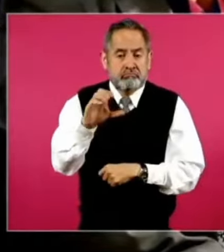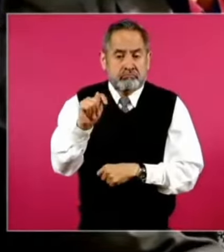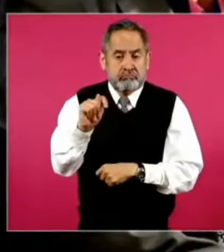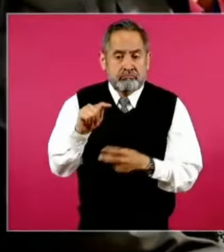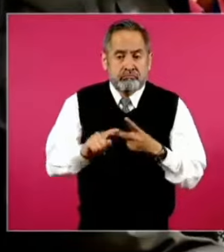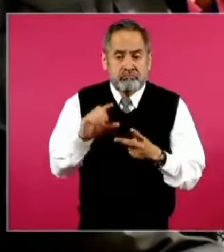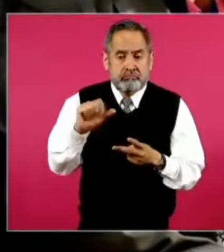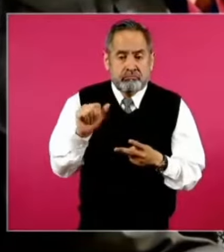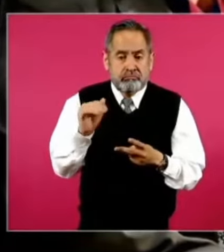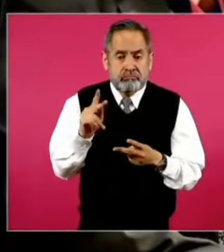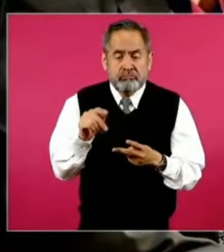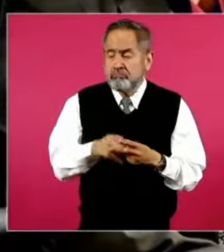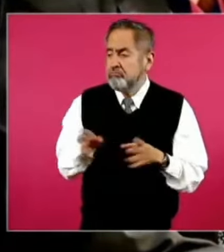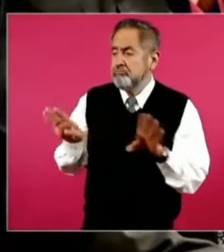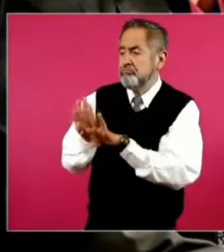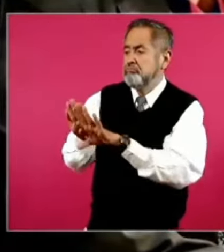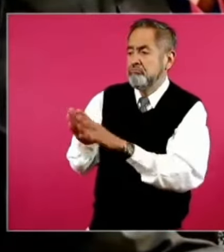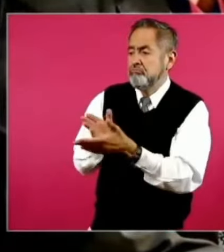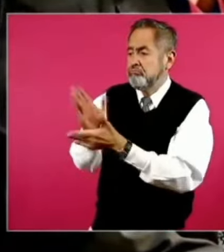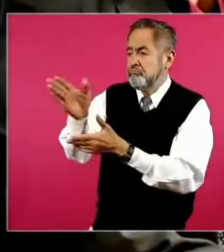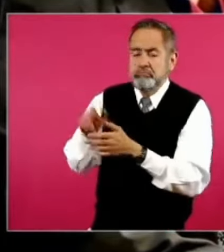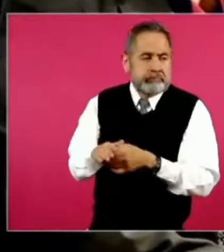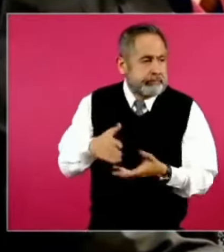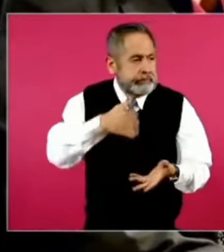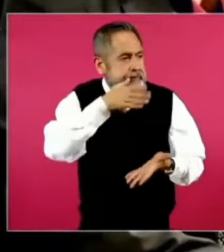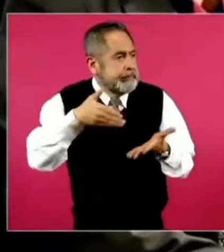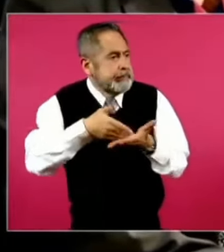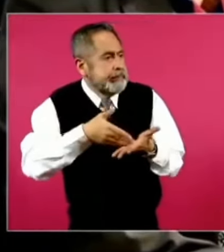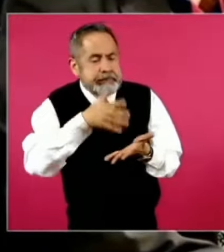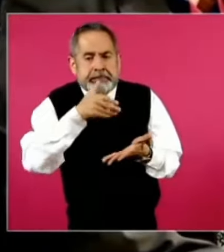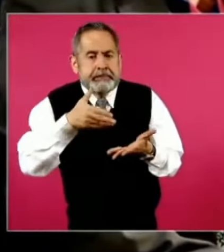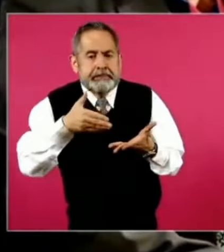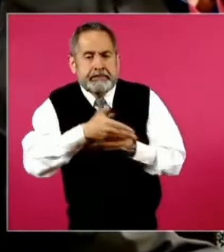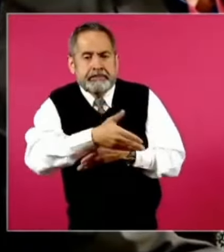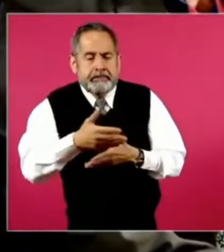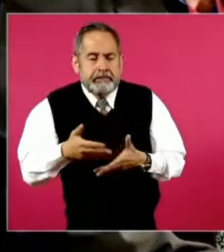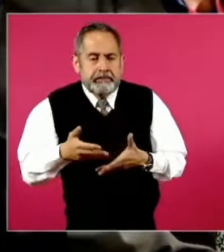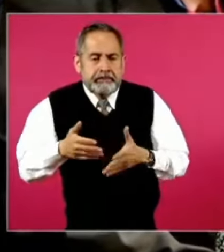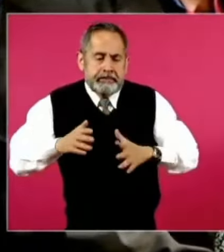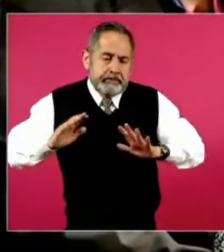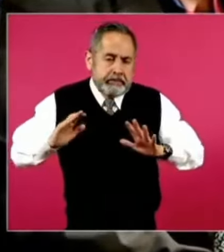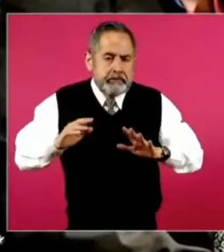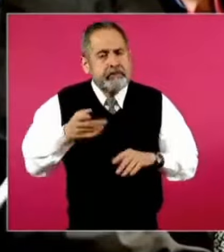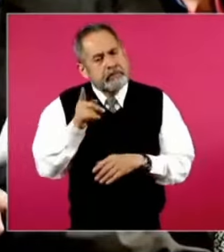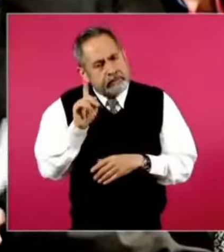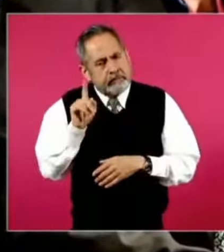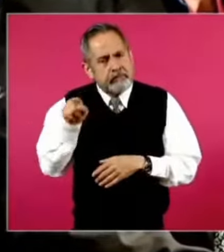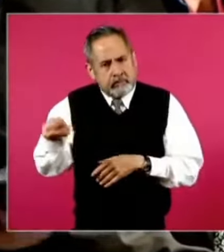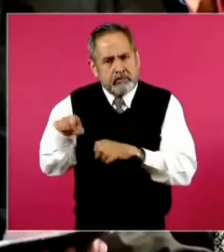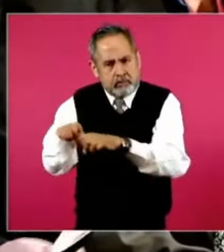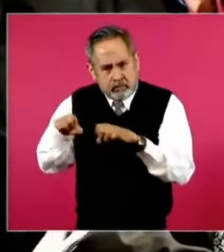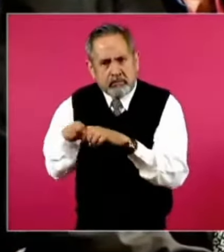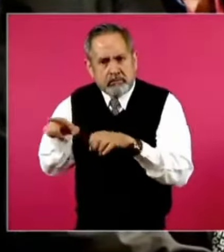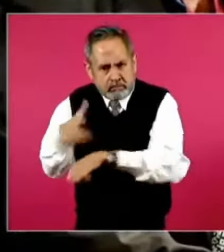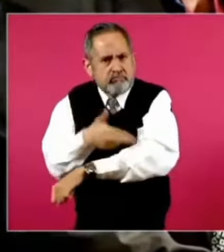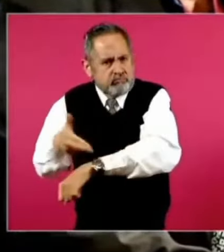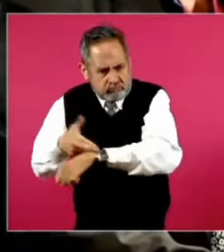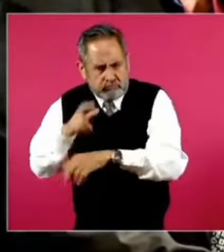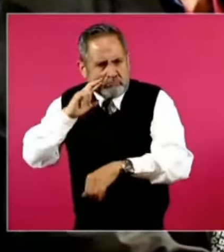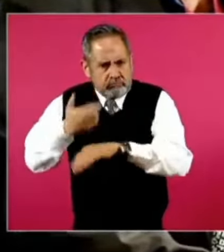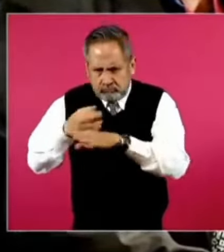Transportes y dicen, hasta ahí nosotros ya no podemos ir más allá. Pero ella y su equipo hicieron su